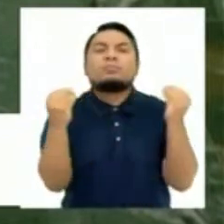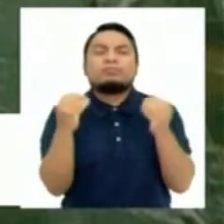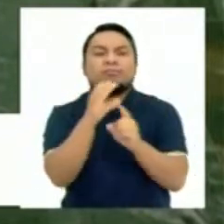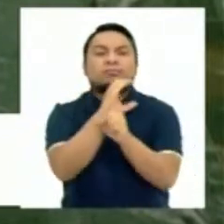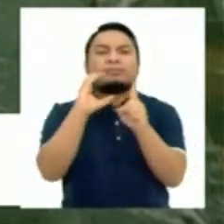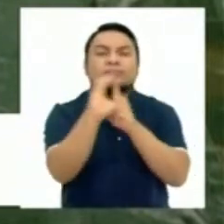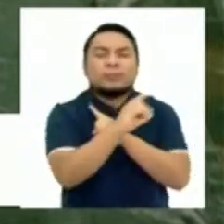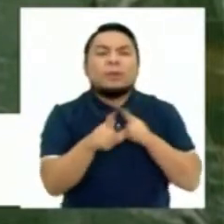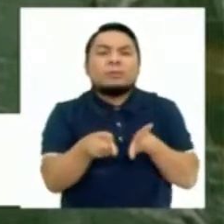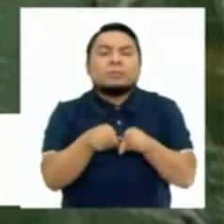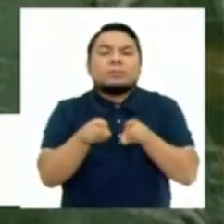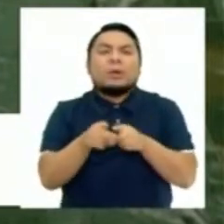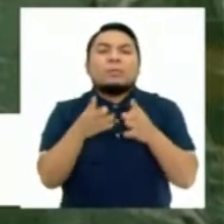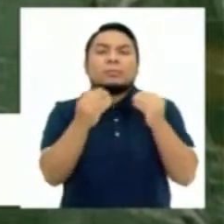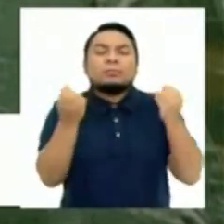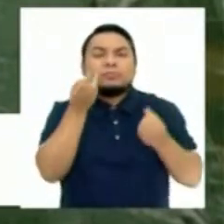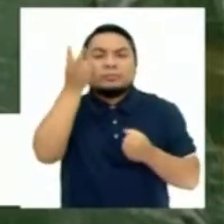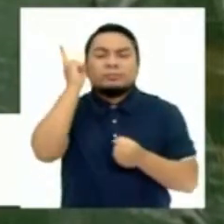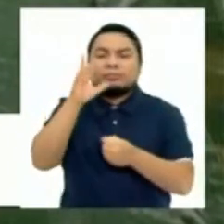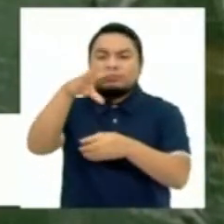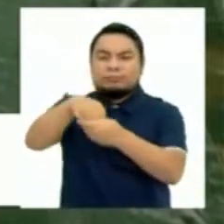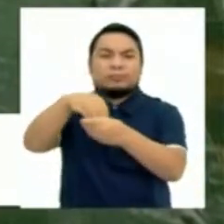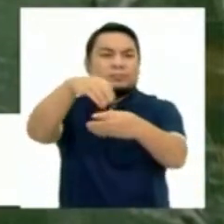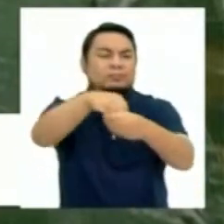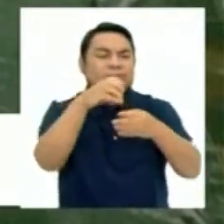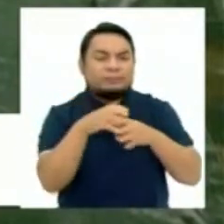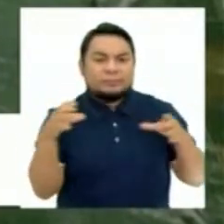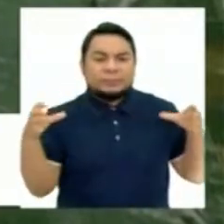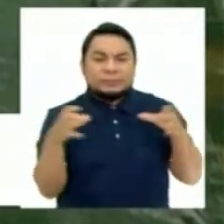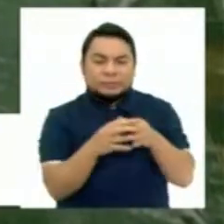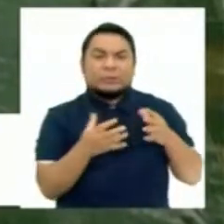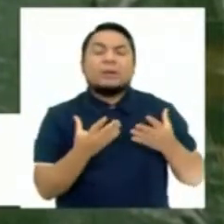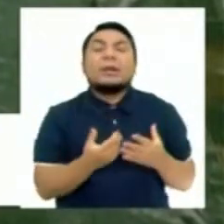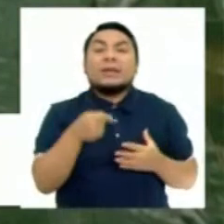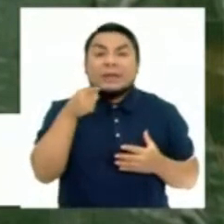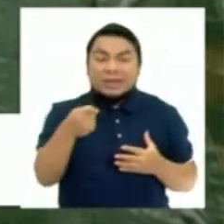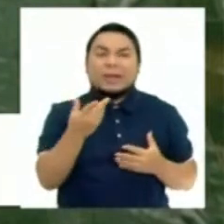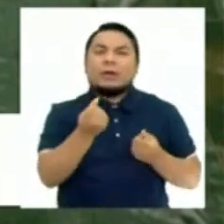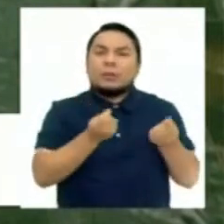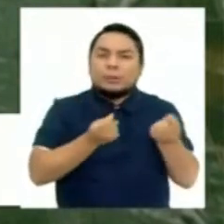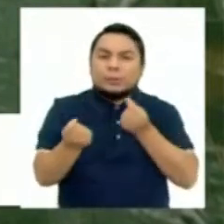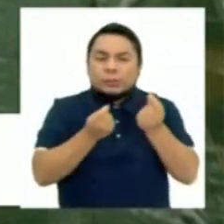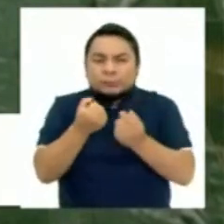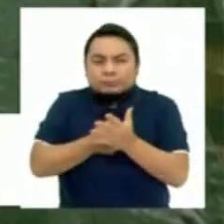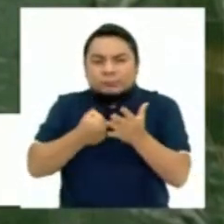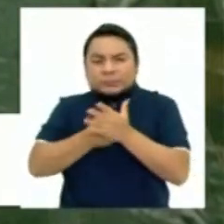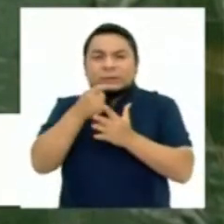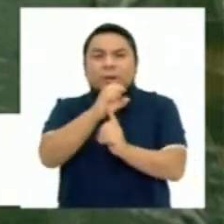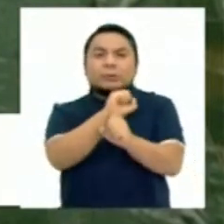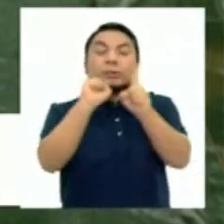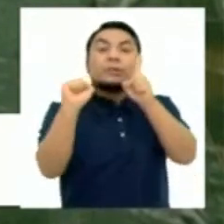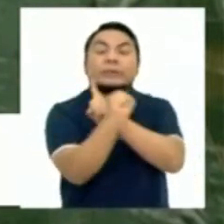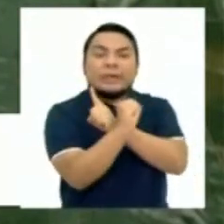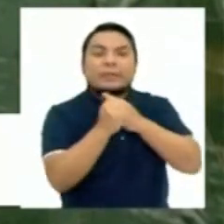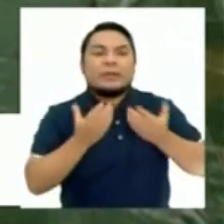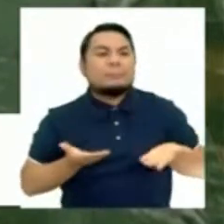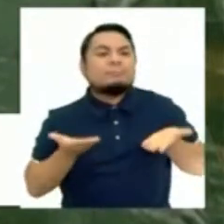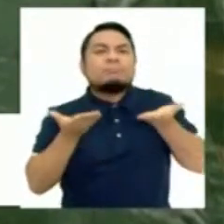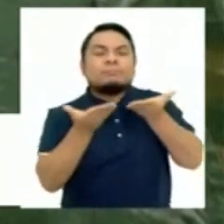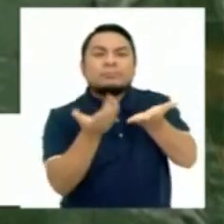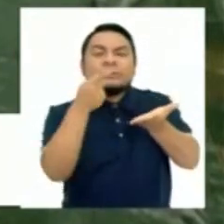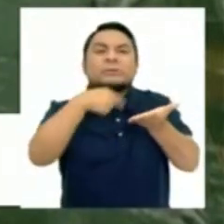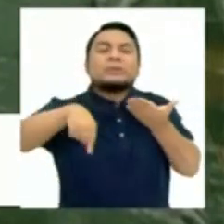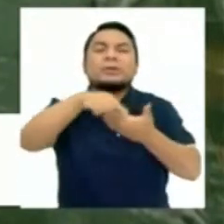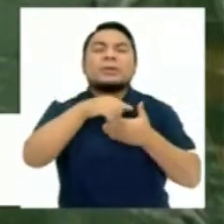y multiétnico que apuesta en mi gobierno a construir una sociedad y un estado